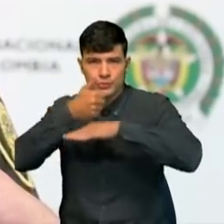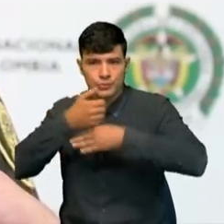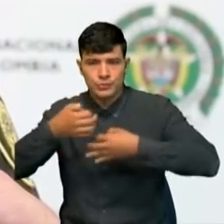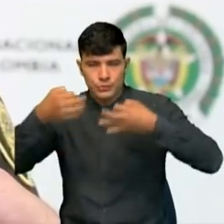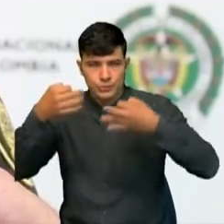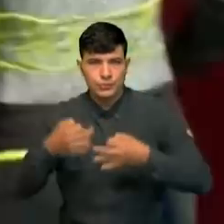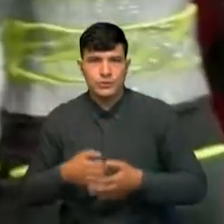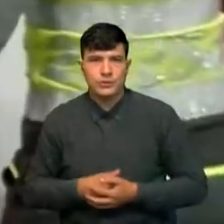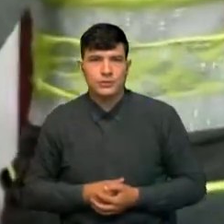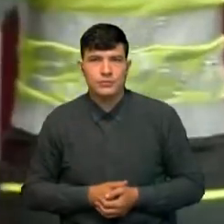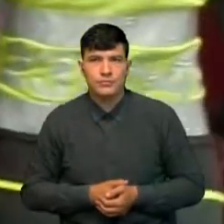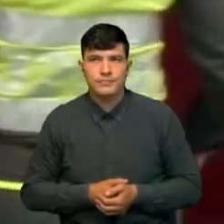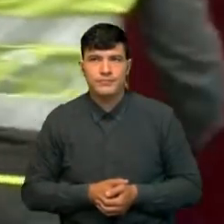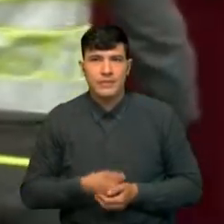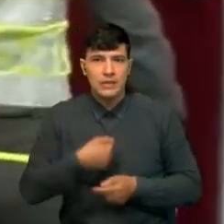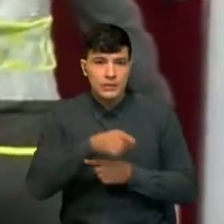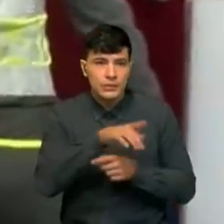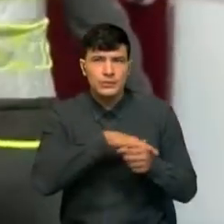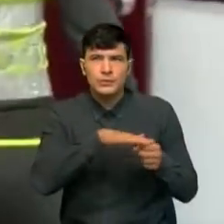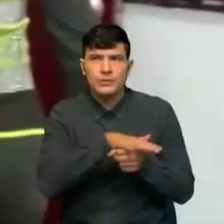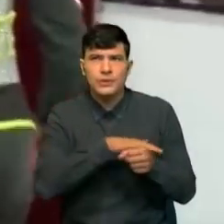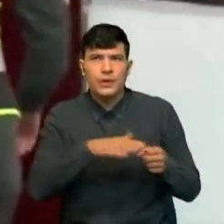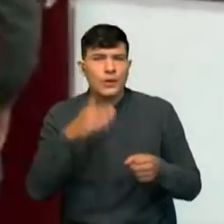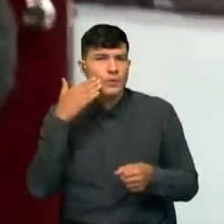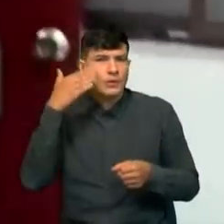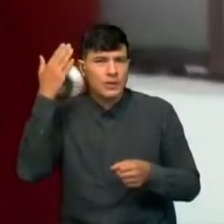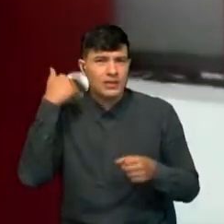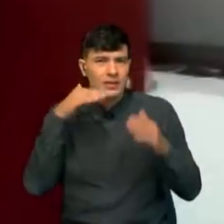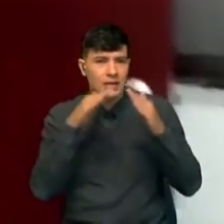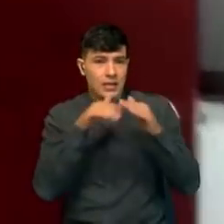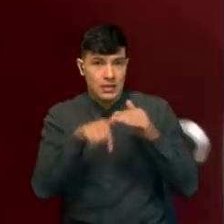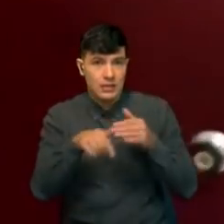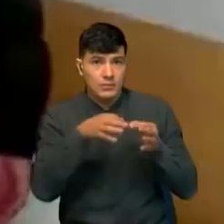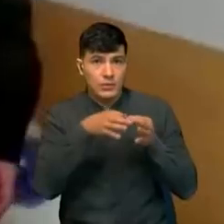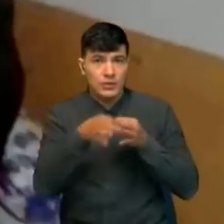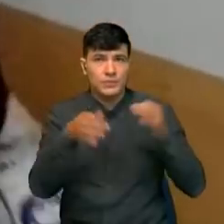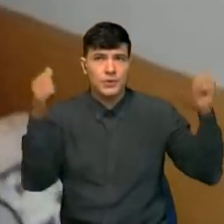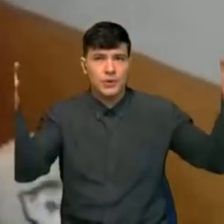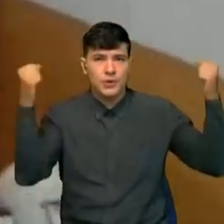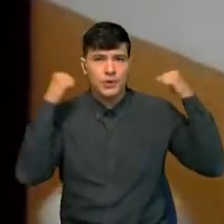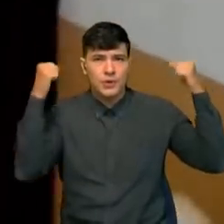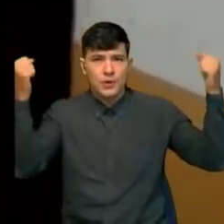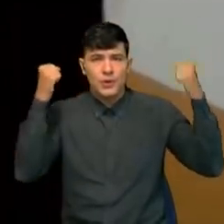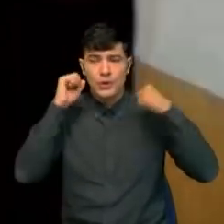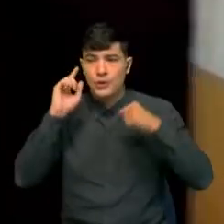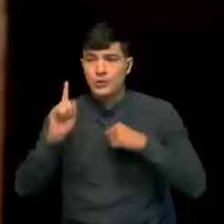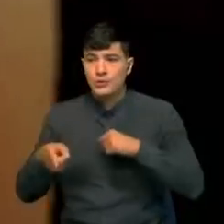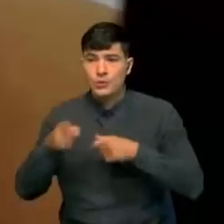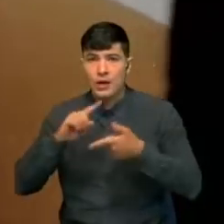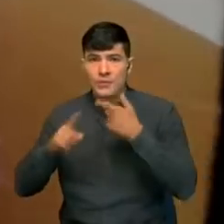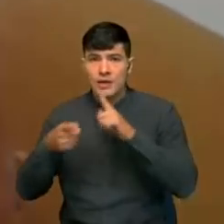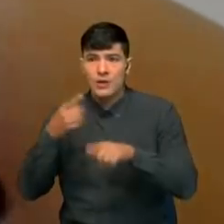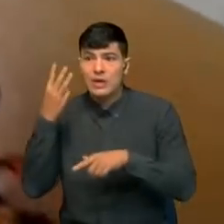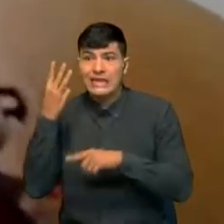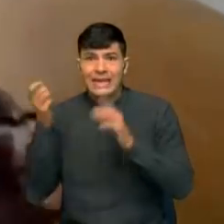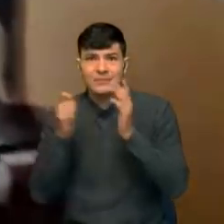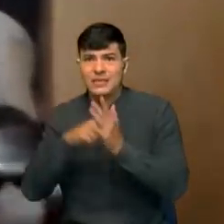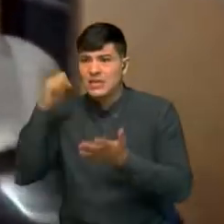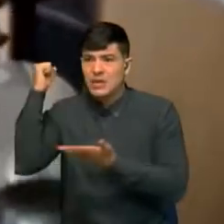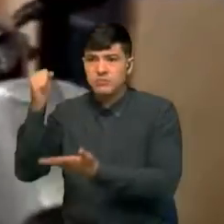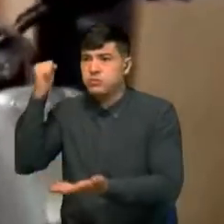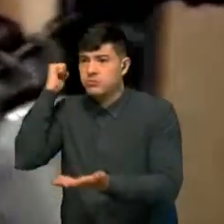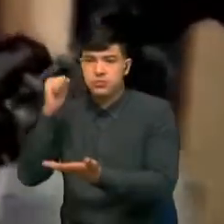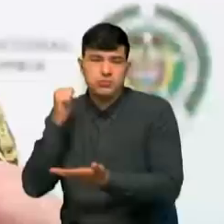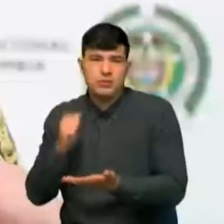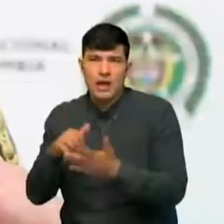correspondiente los hechos sucedieron en una vivienda de piedecuesta donde el amigo le asestó tres puñaladas a su socio que